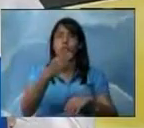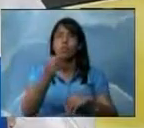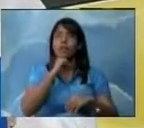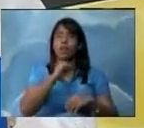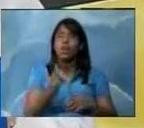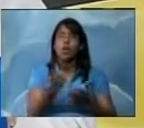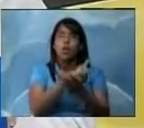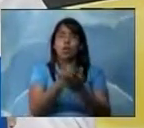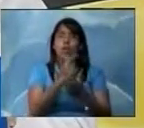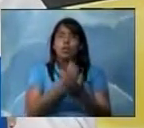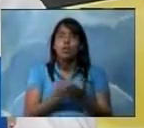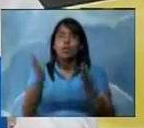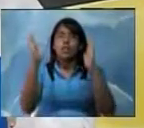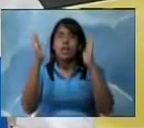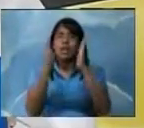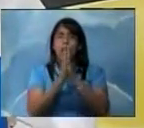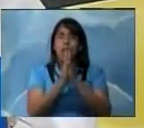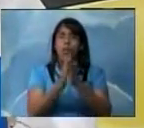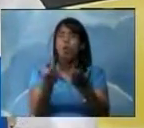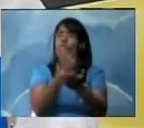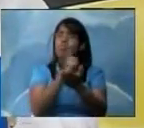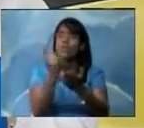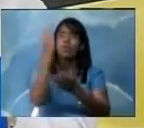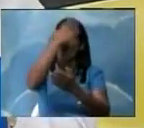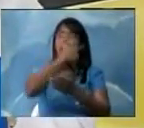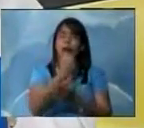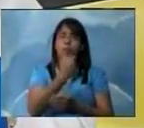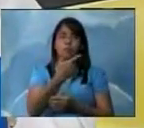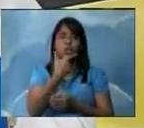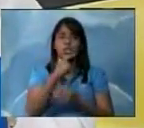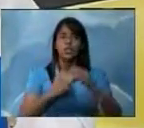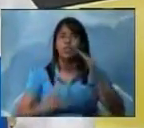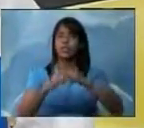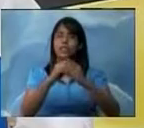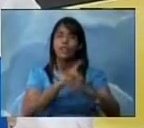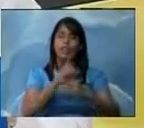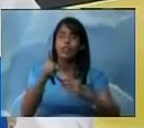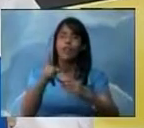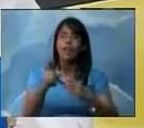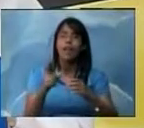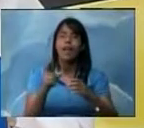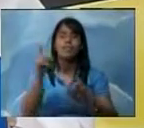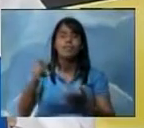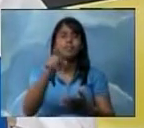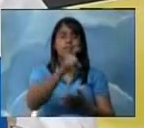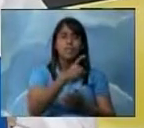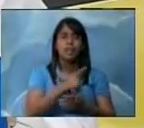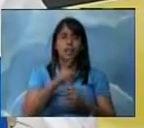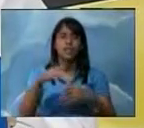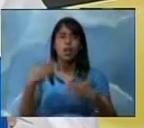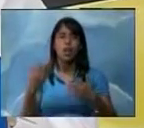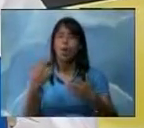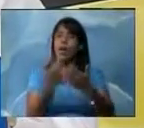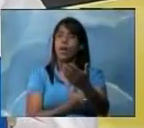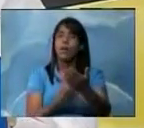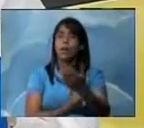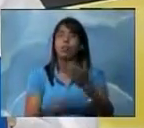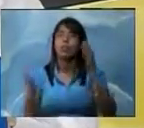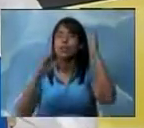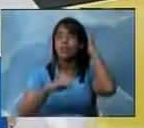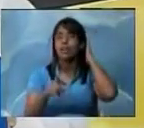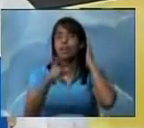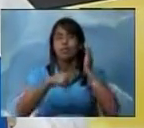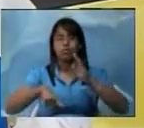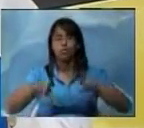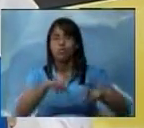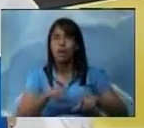un libro sagrado, un libro hermosísimo, lleno de enseñanzas. Los hermanos que están presentes